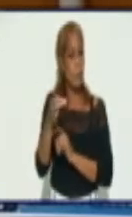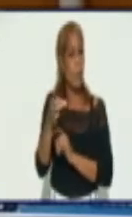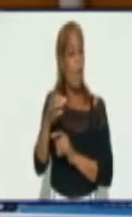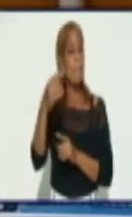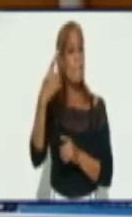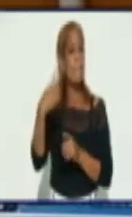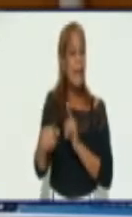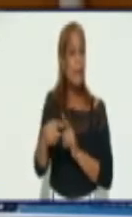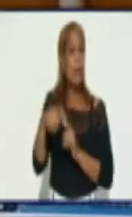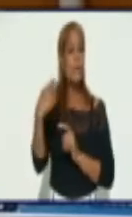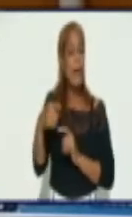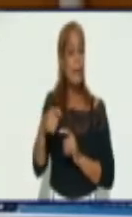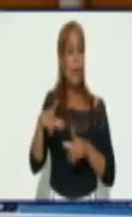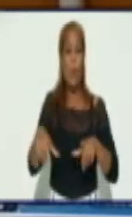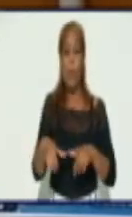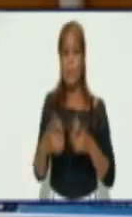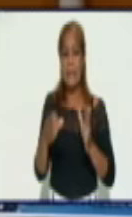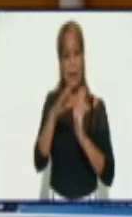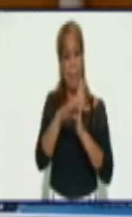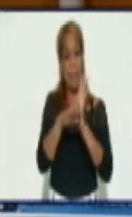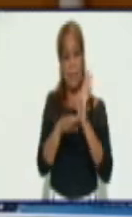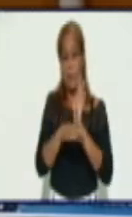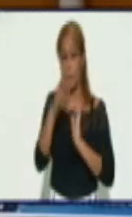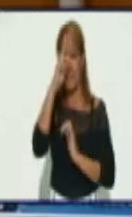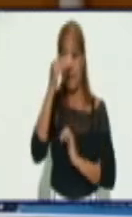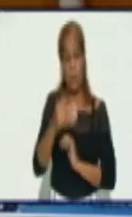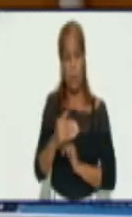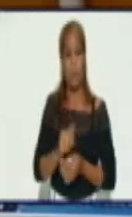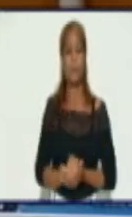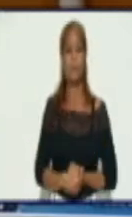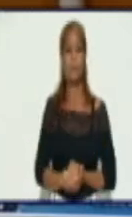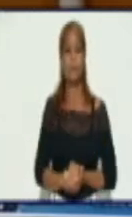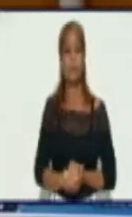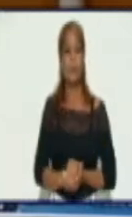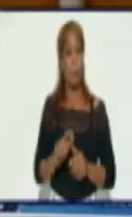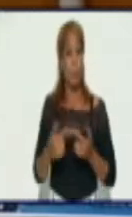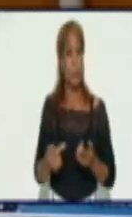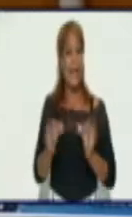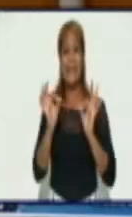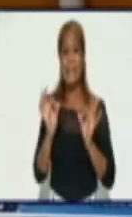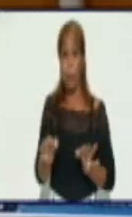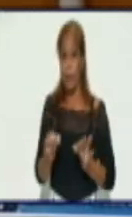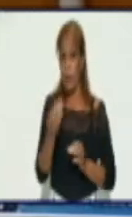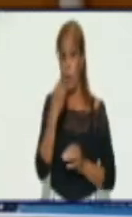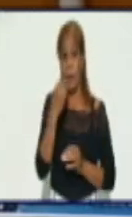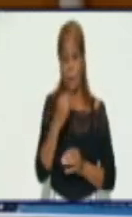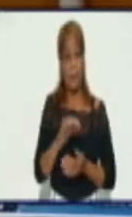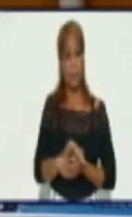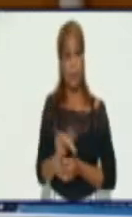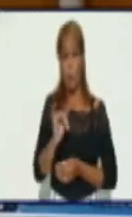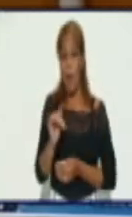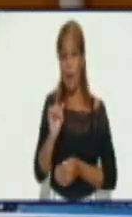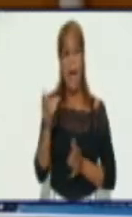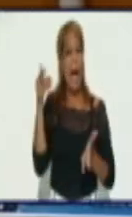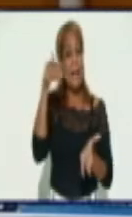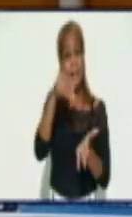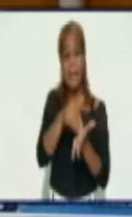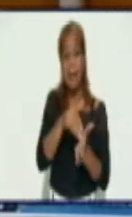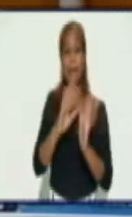garanticen que la gente esté en su entorno desde la vivienda porque hay que asegurar los alimentos hay que acercarlo alimento al barrio lo que explicaré